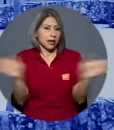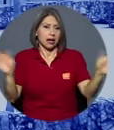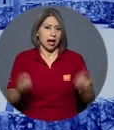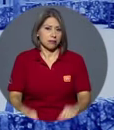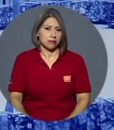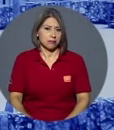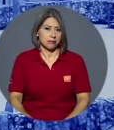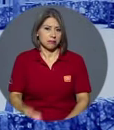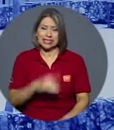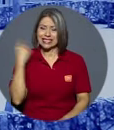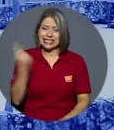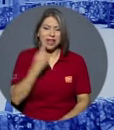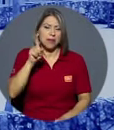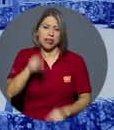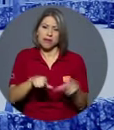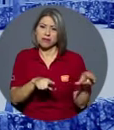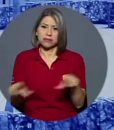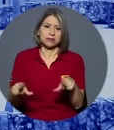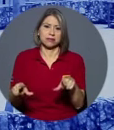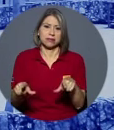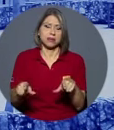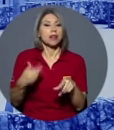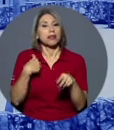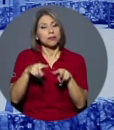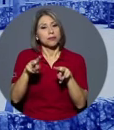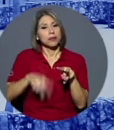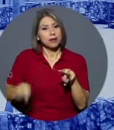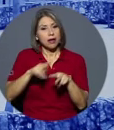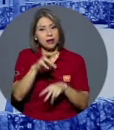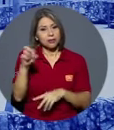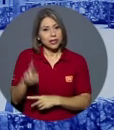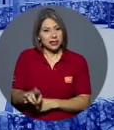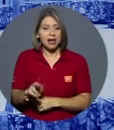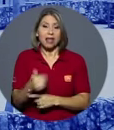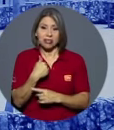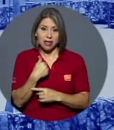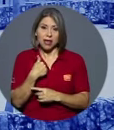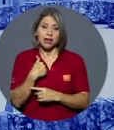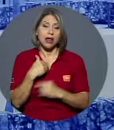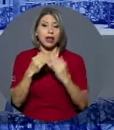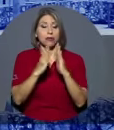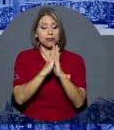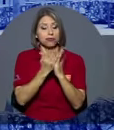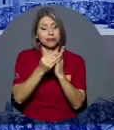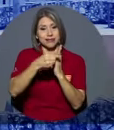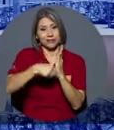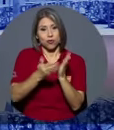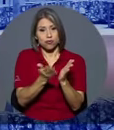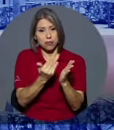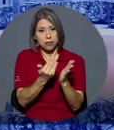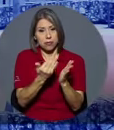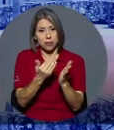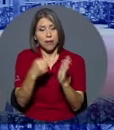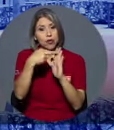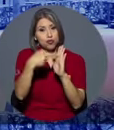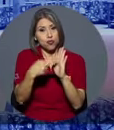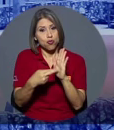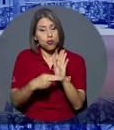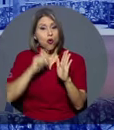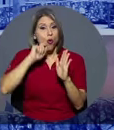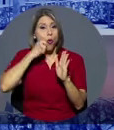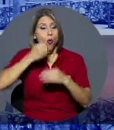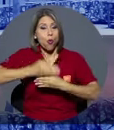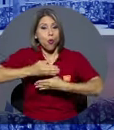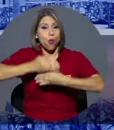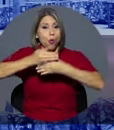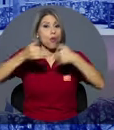en general, digamos, estar todo el tiempo preparado. Tenemos la ventaja de que Costa Rica tiene un código, tiene una regulación de construcción